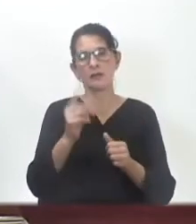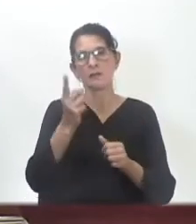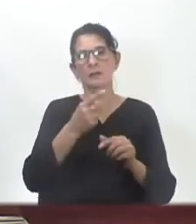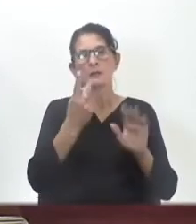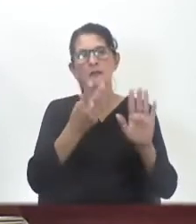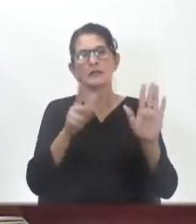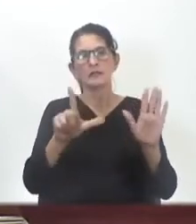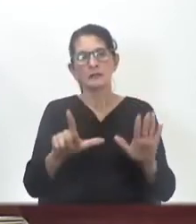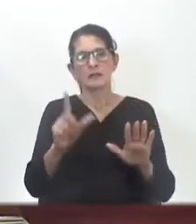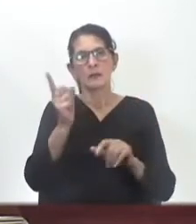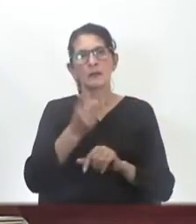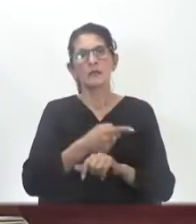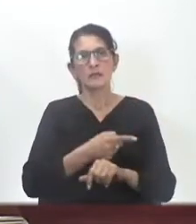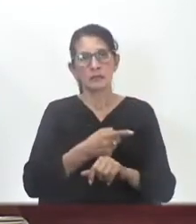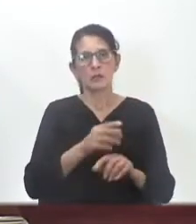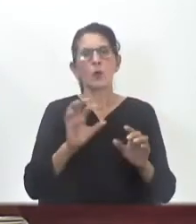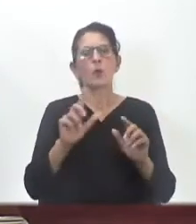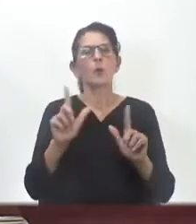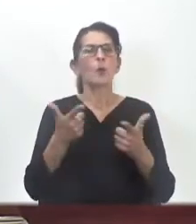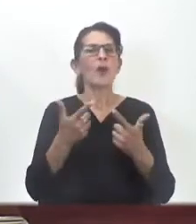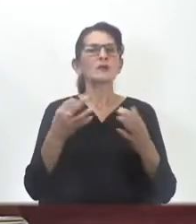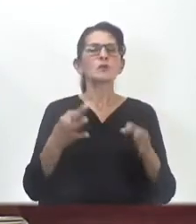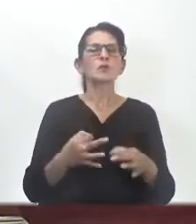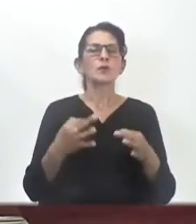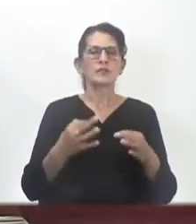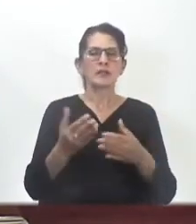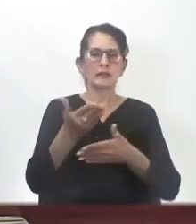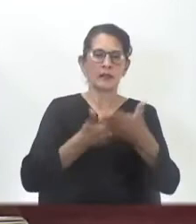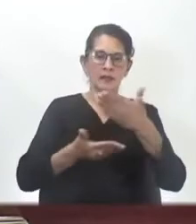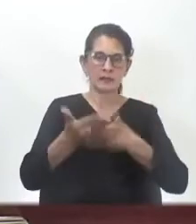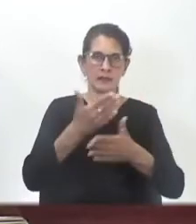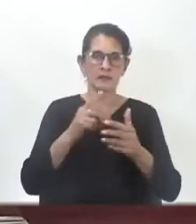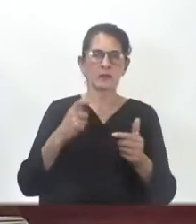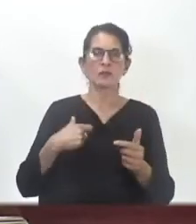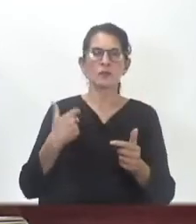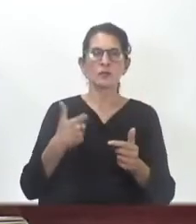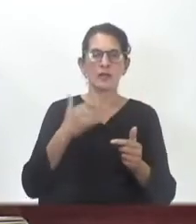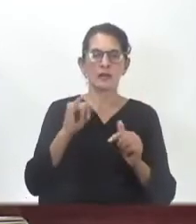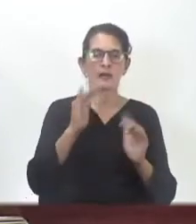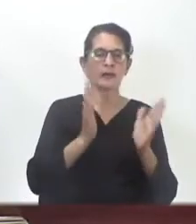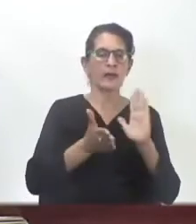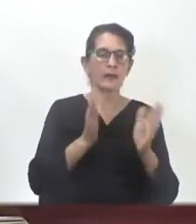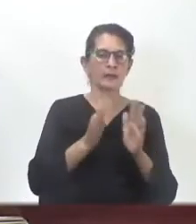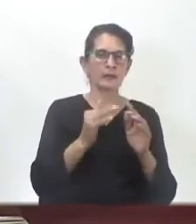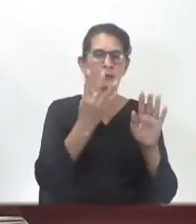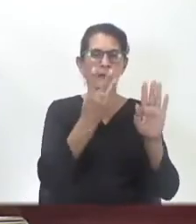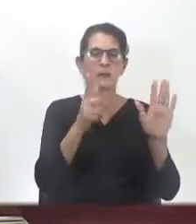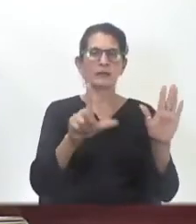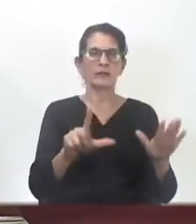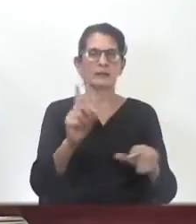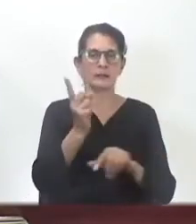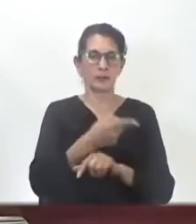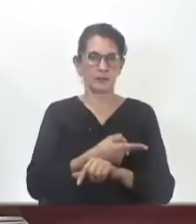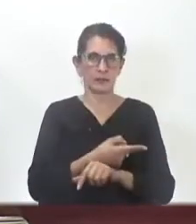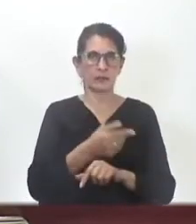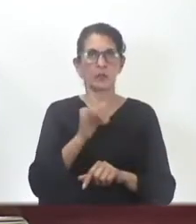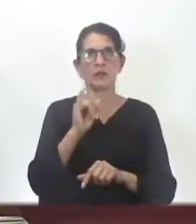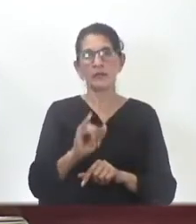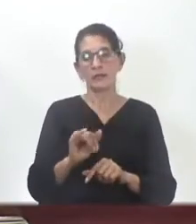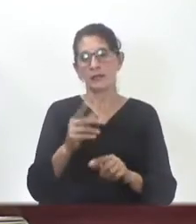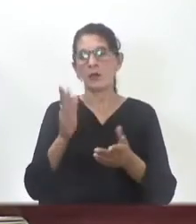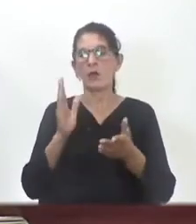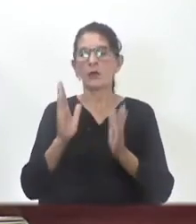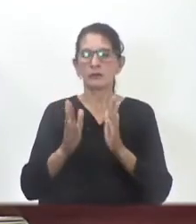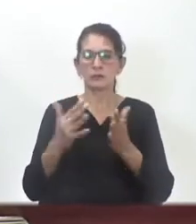sus internos. Insuficientes posibilidades de integración social y rehabilitación para el 47% de los mismos. Y condiciones de